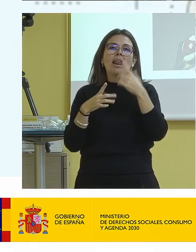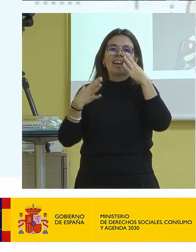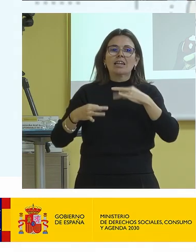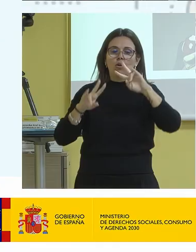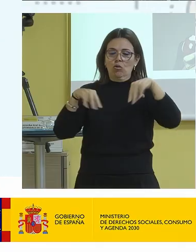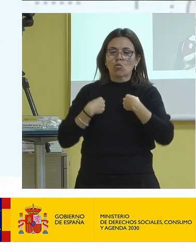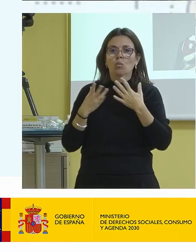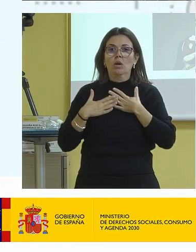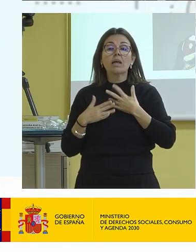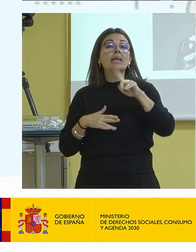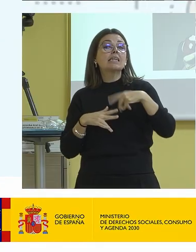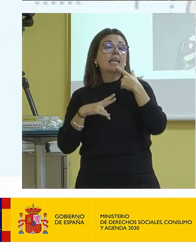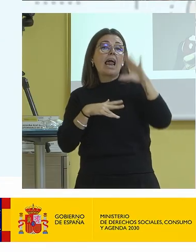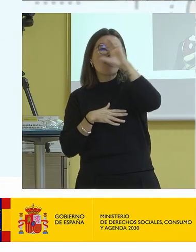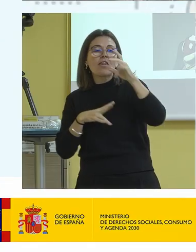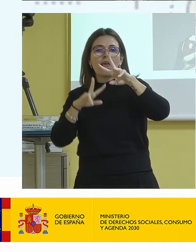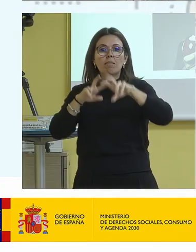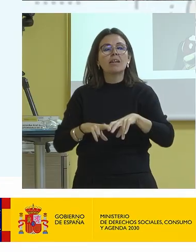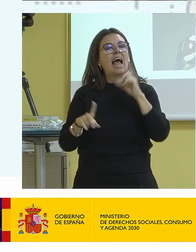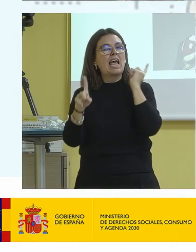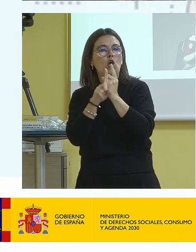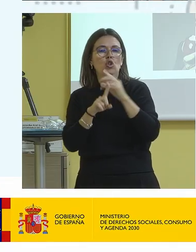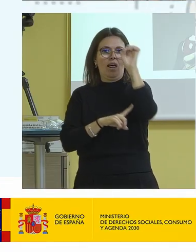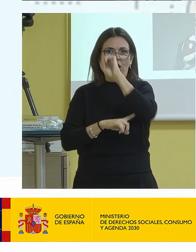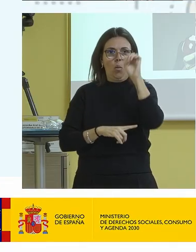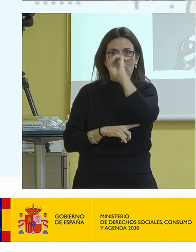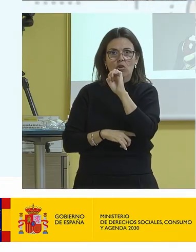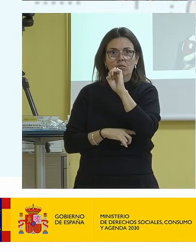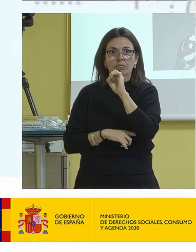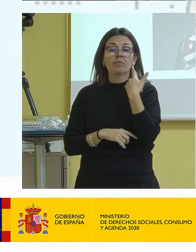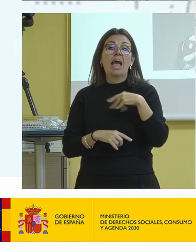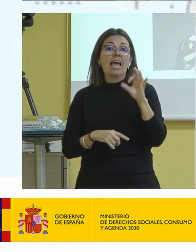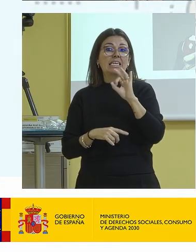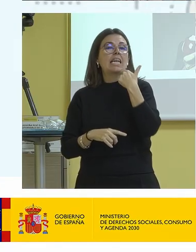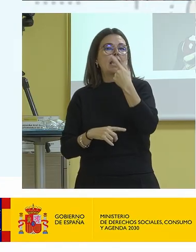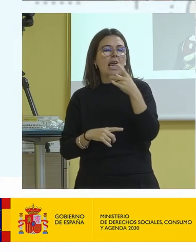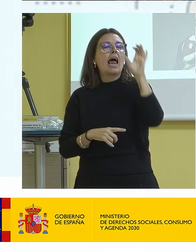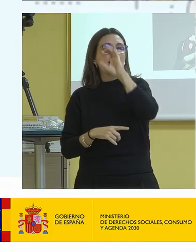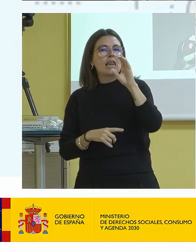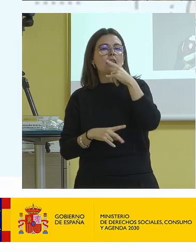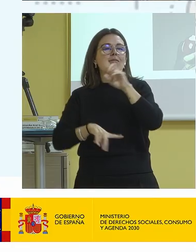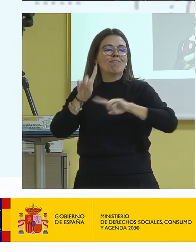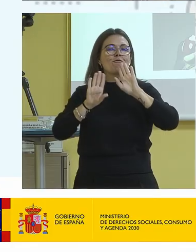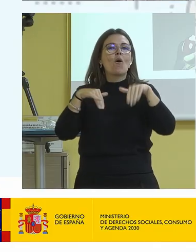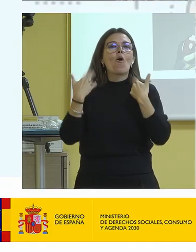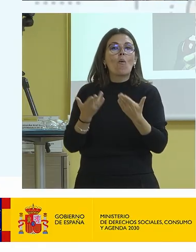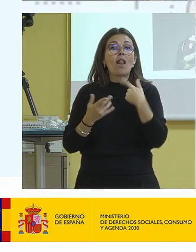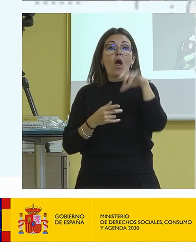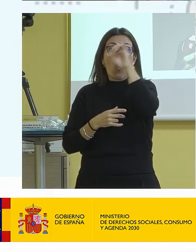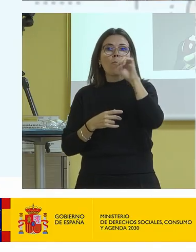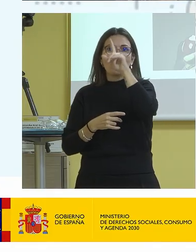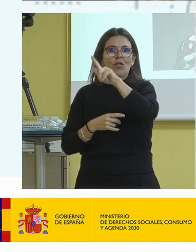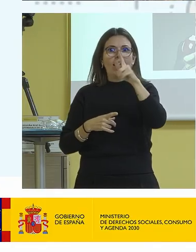ciencia, la investigación, va en contra de la opinión. Creo que decía Skinner que la ciencia muchas veces tiene el problema de que se enfrenta contra la opinión de la